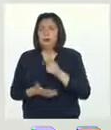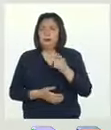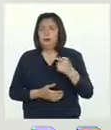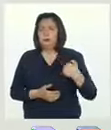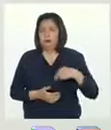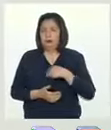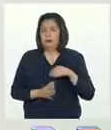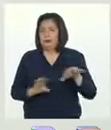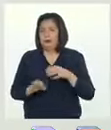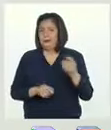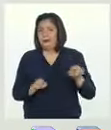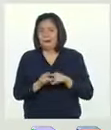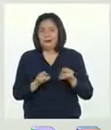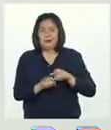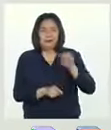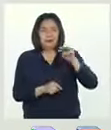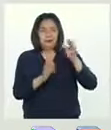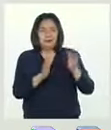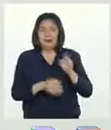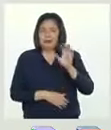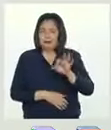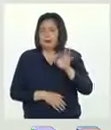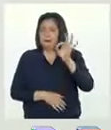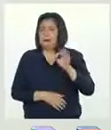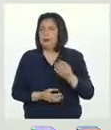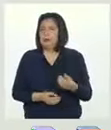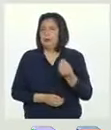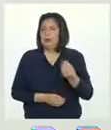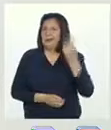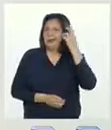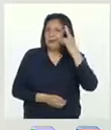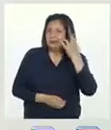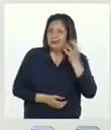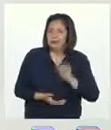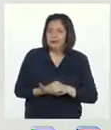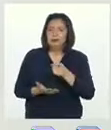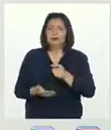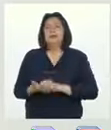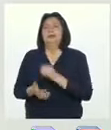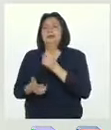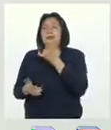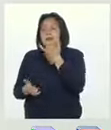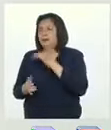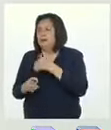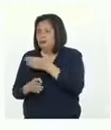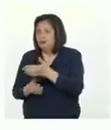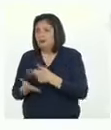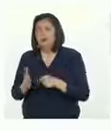como hicimos en el caso de María, identificando causas y consecuencias, y esto fue lo que sucedió.